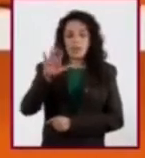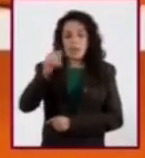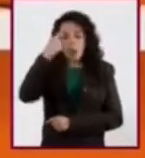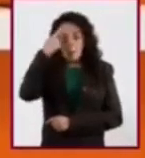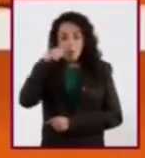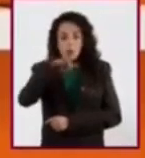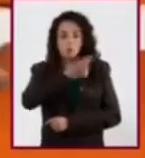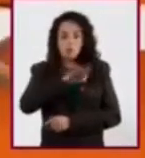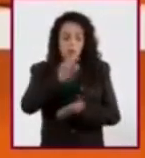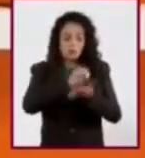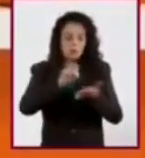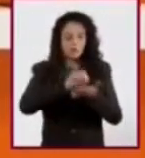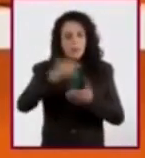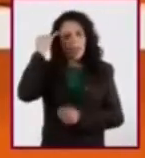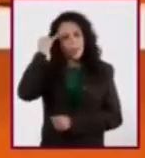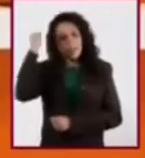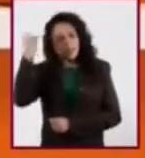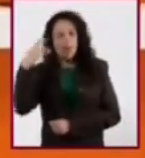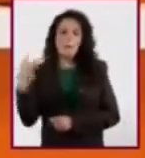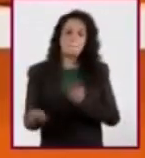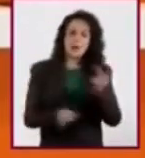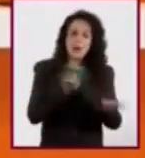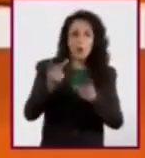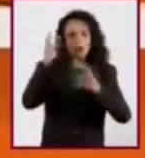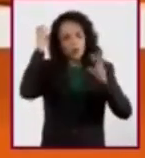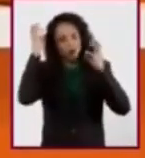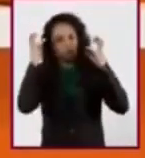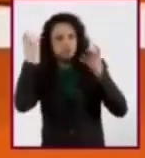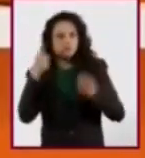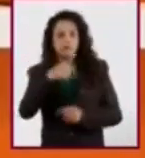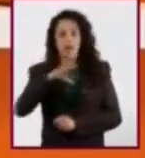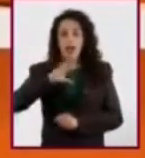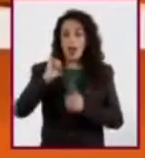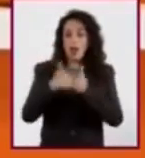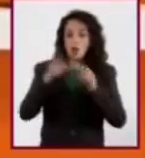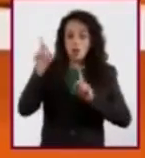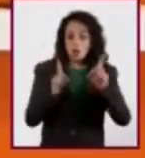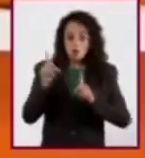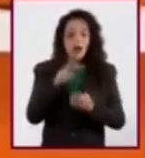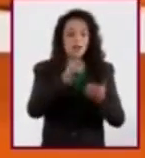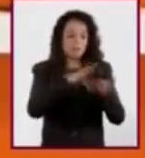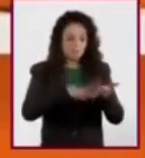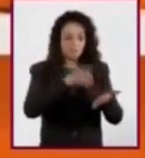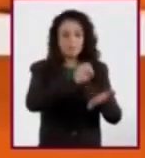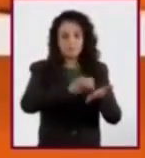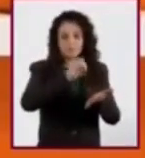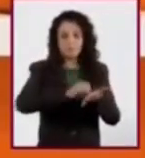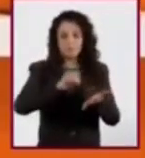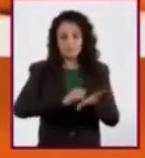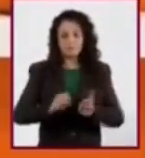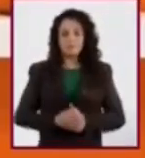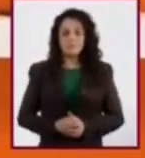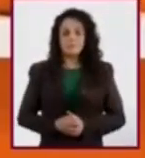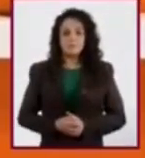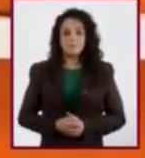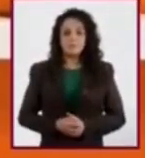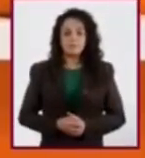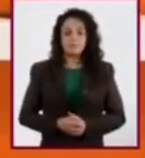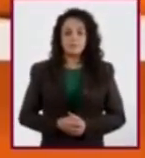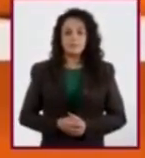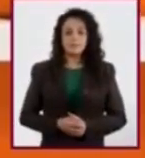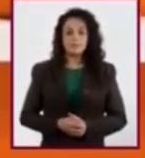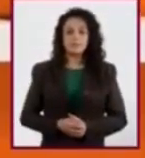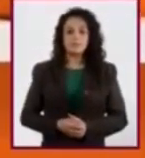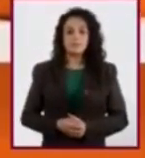las ideas principales, preguntas, reflexiones que surjan a partir de lo que analizaremos a lo largo de la sesión.